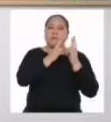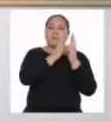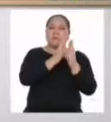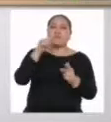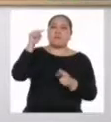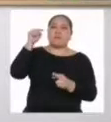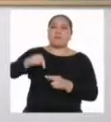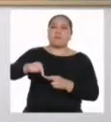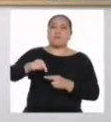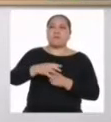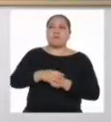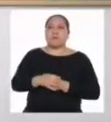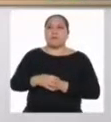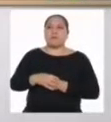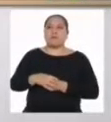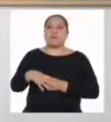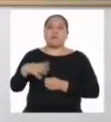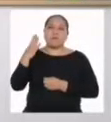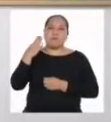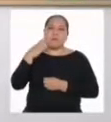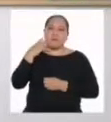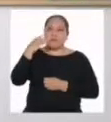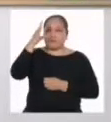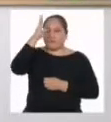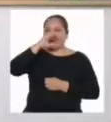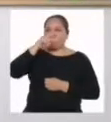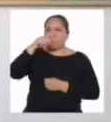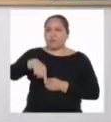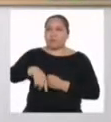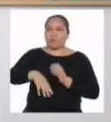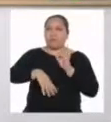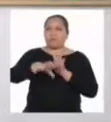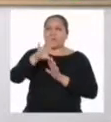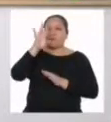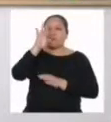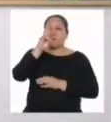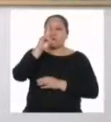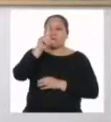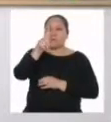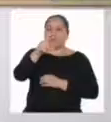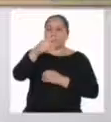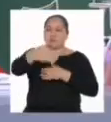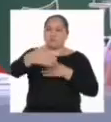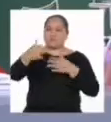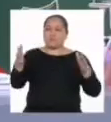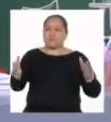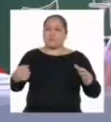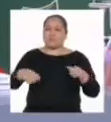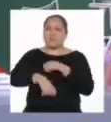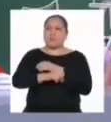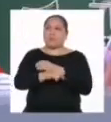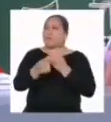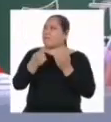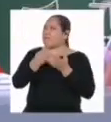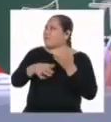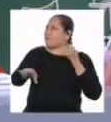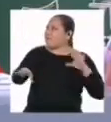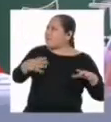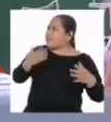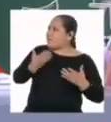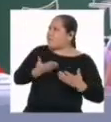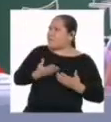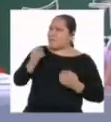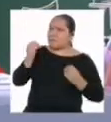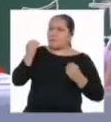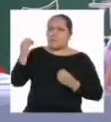que lleva el nombre de esta región, lo que equivale a 71 canchas de fútbol. ¿Pero qué podemos hacer? ¿Por